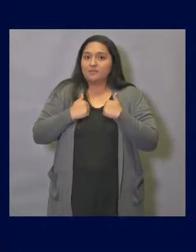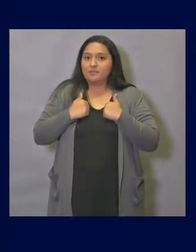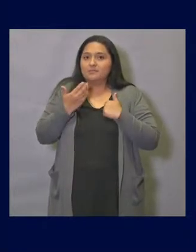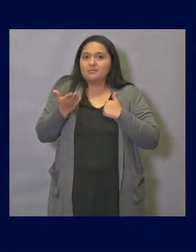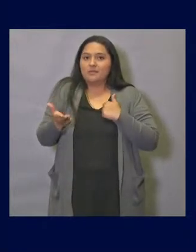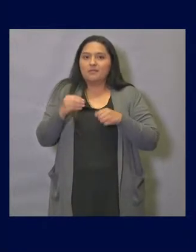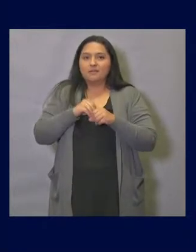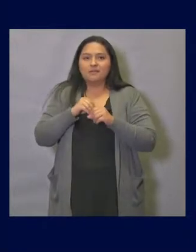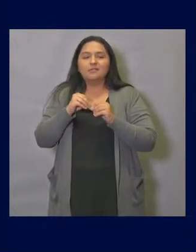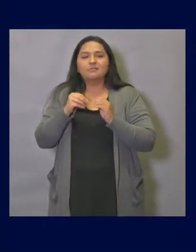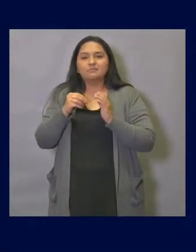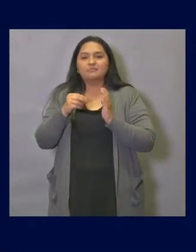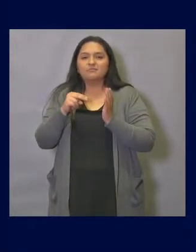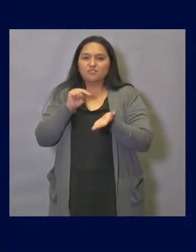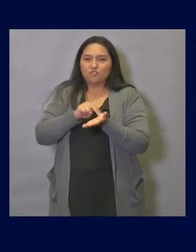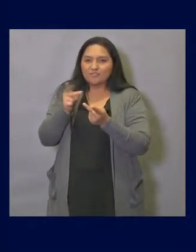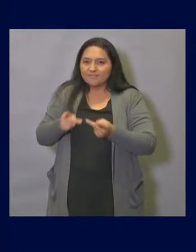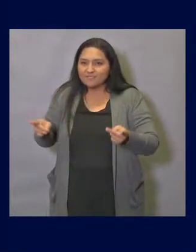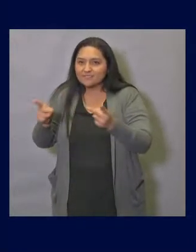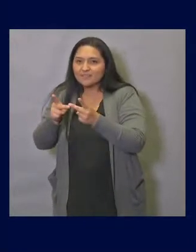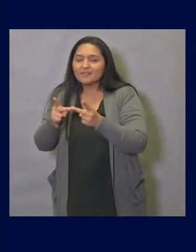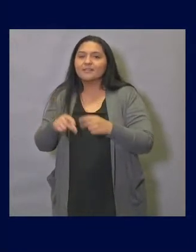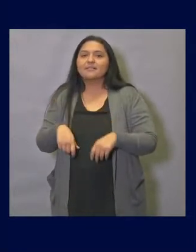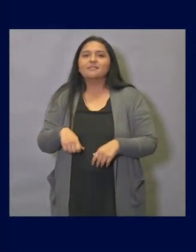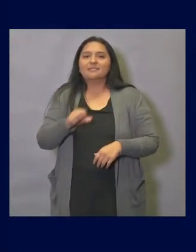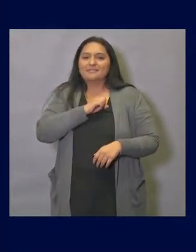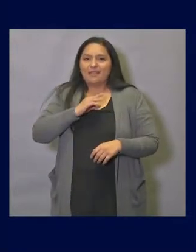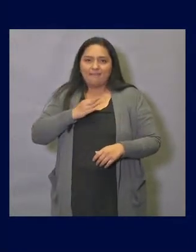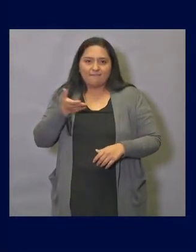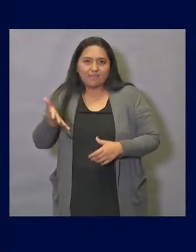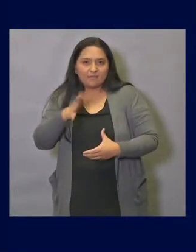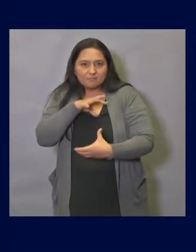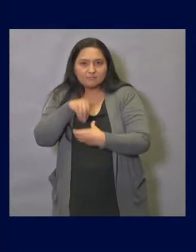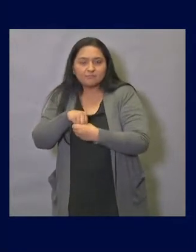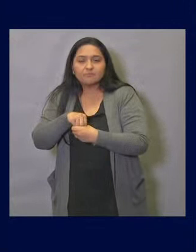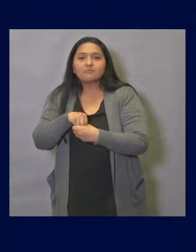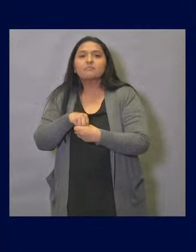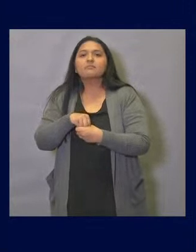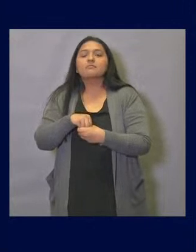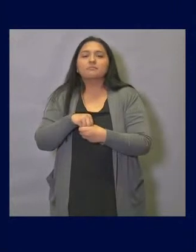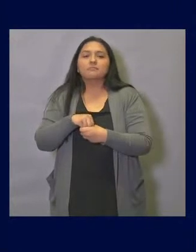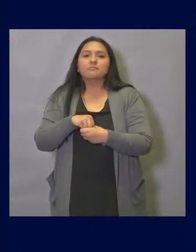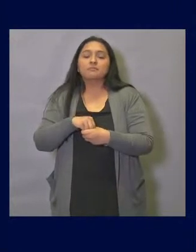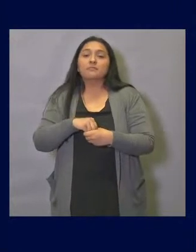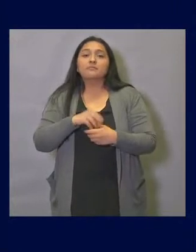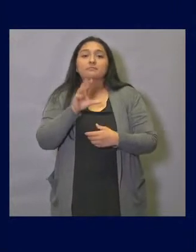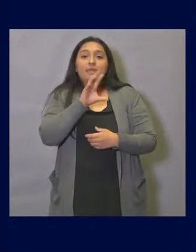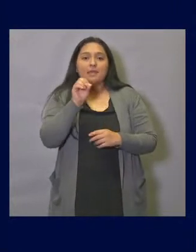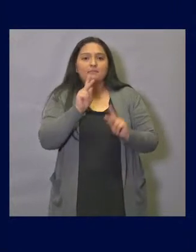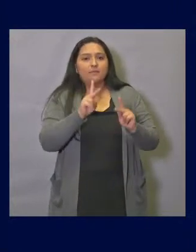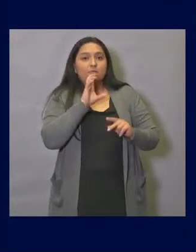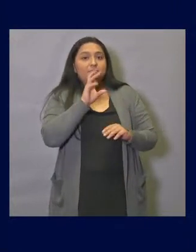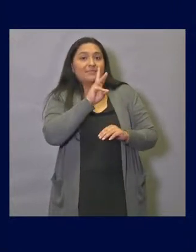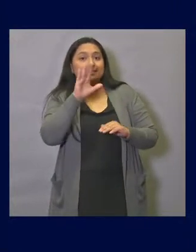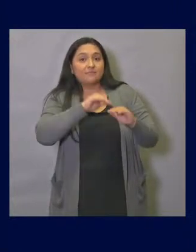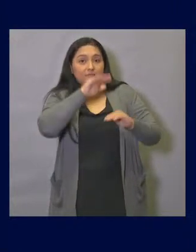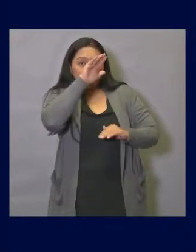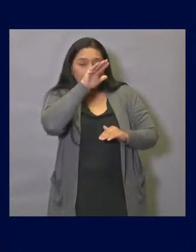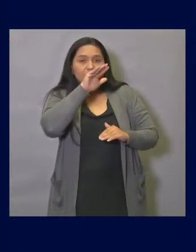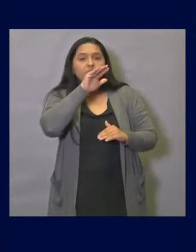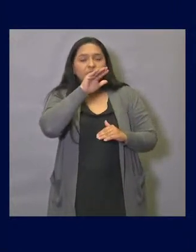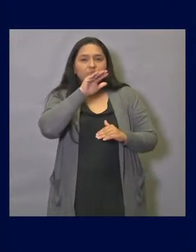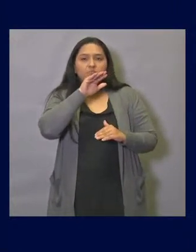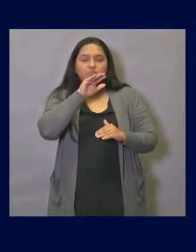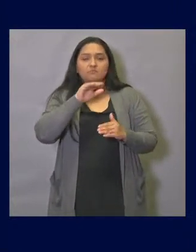además el personal de los centros de atención a largo plazo y las personas de 65 años o más, a partir de